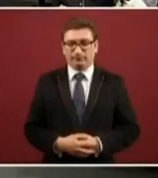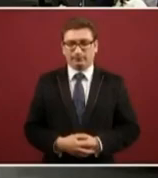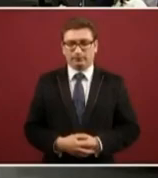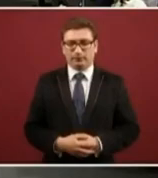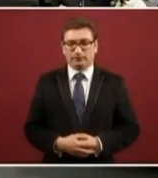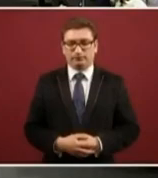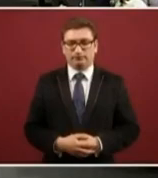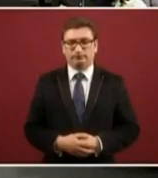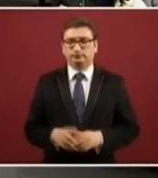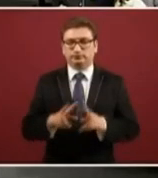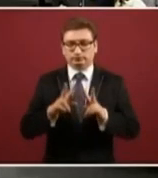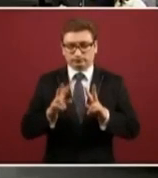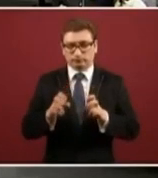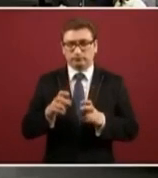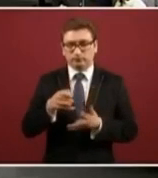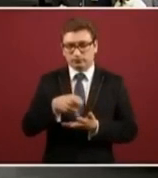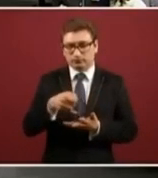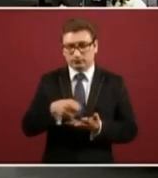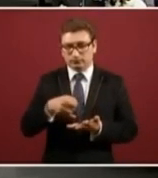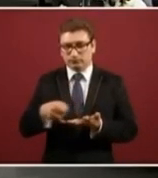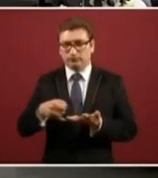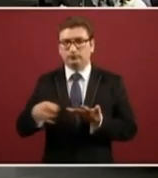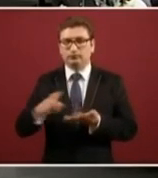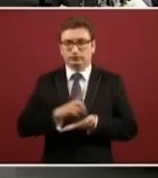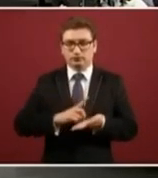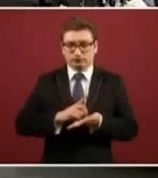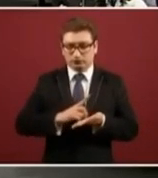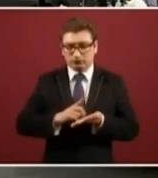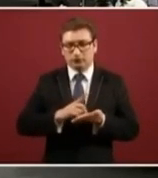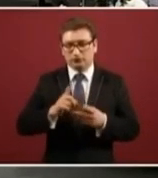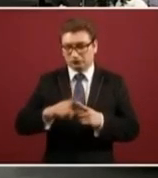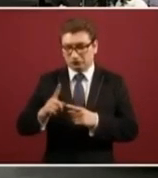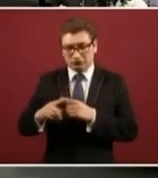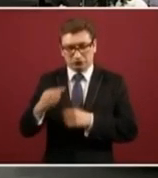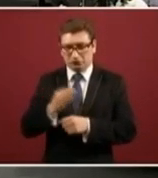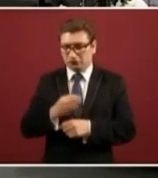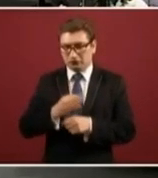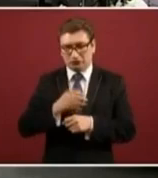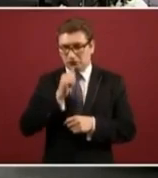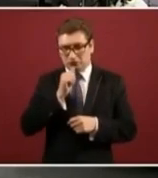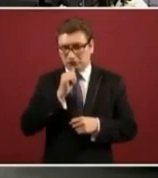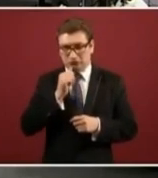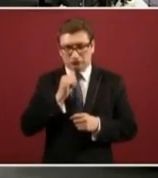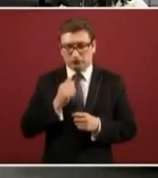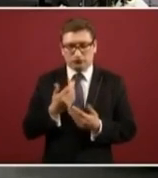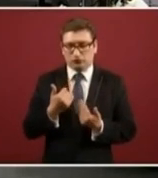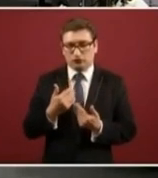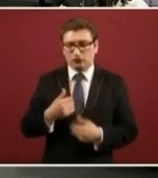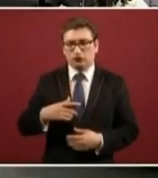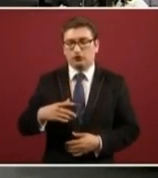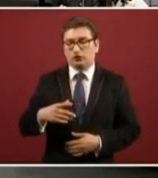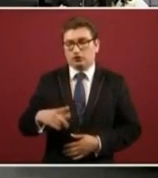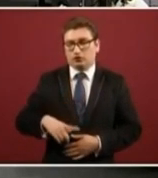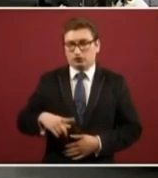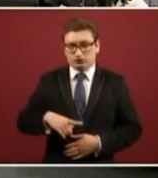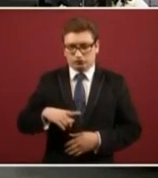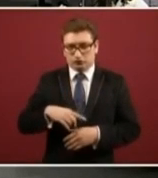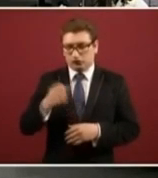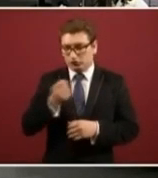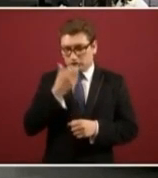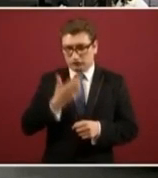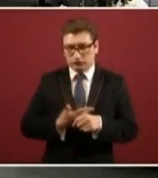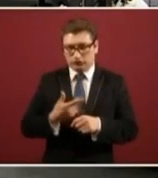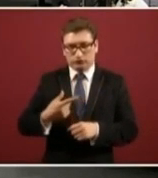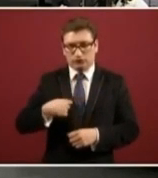El tema de los cultivos ilegales hasta ahora no es un tema que está directamente o que compete directamente a la